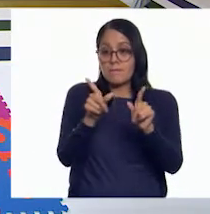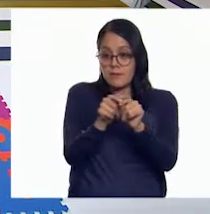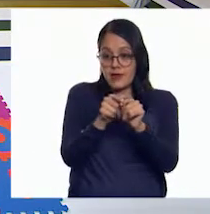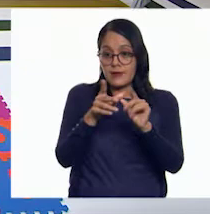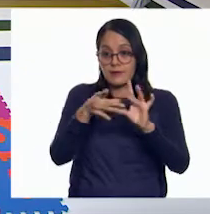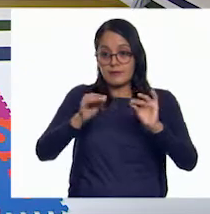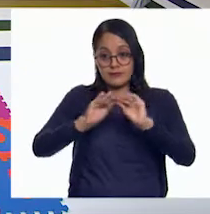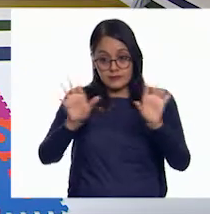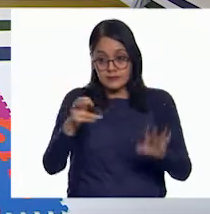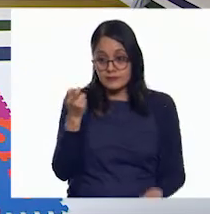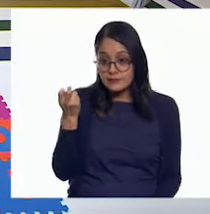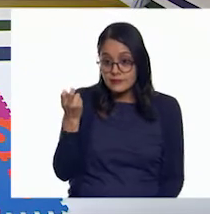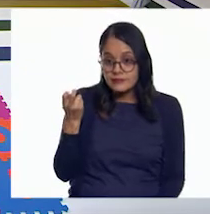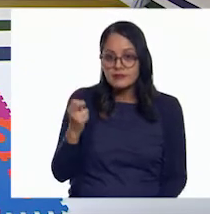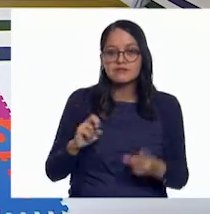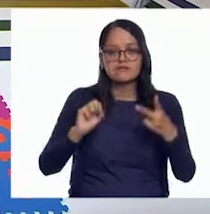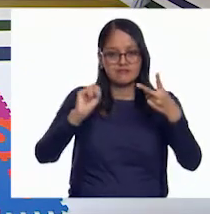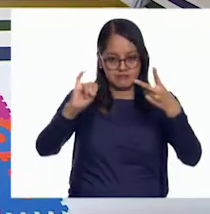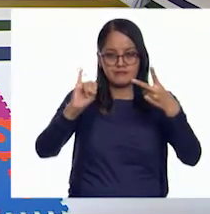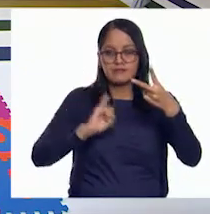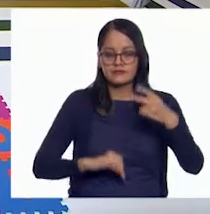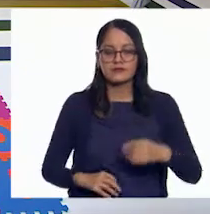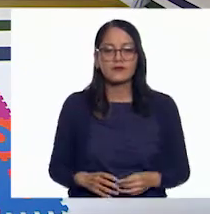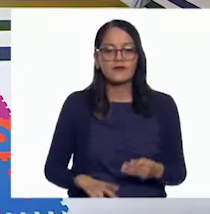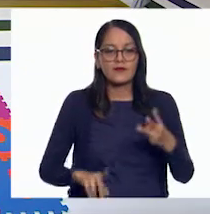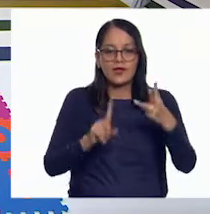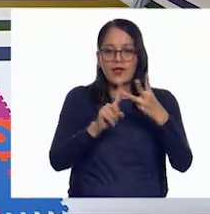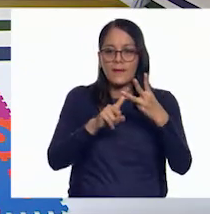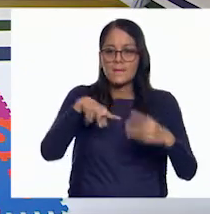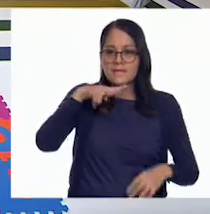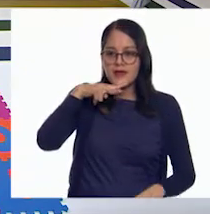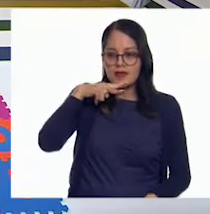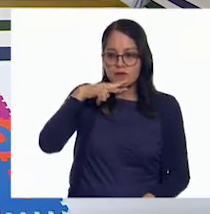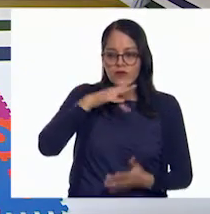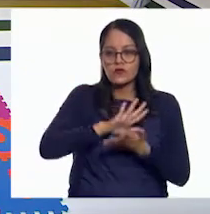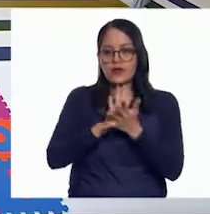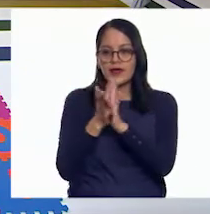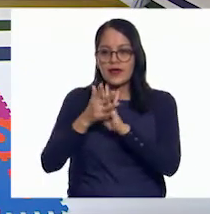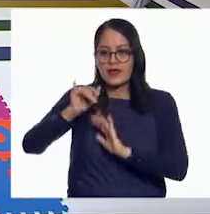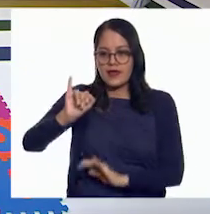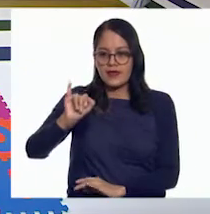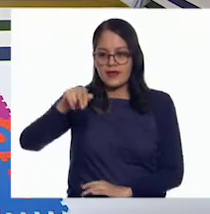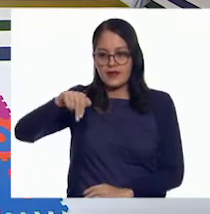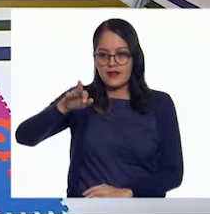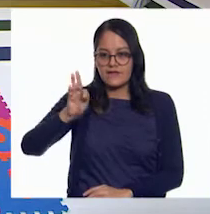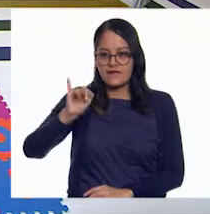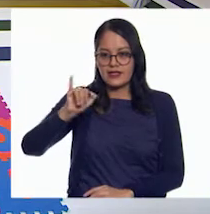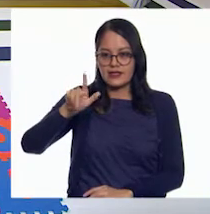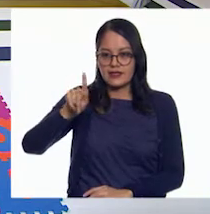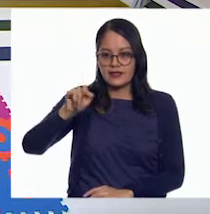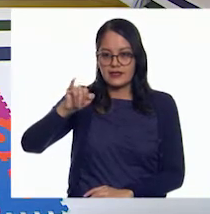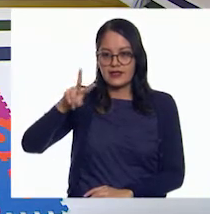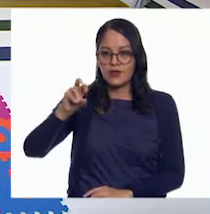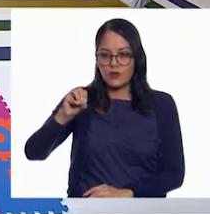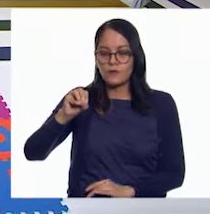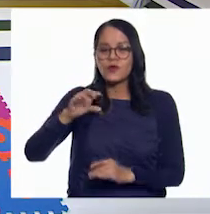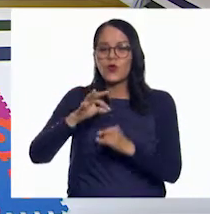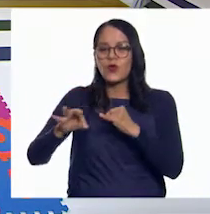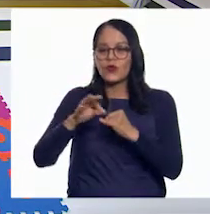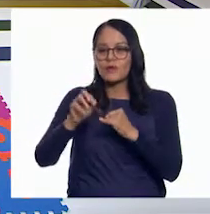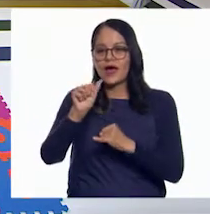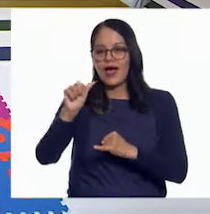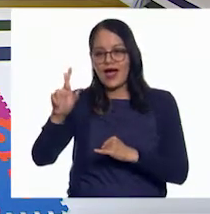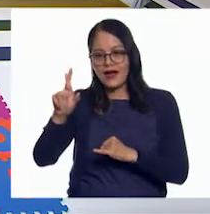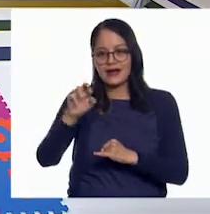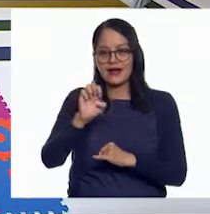Sí, ¿te parece? Luego, los verbos quedaron en modo infinitivo, recordando que sus terminaciones son ar, er, ir.